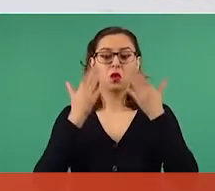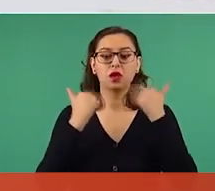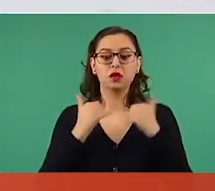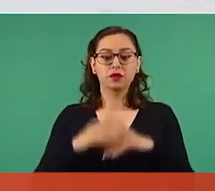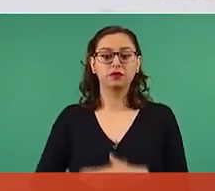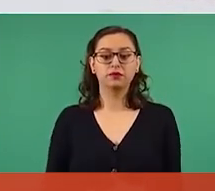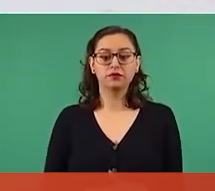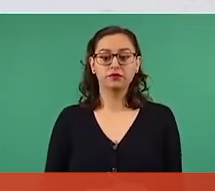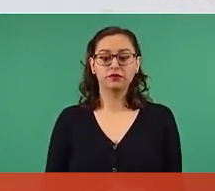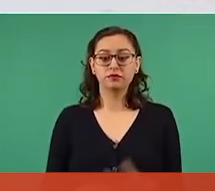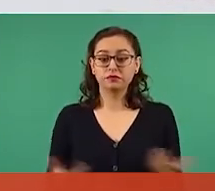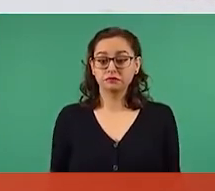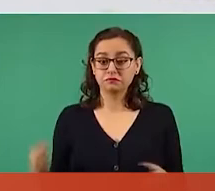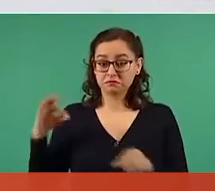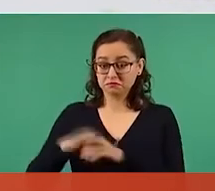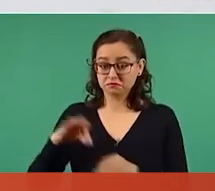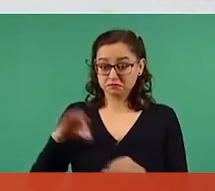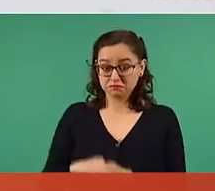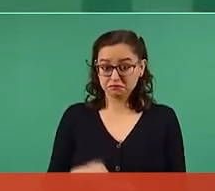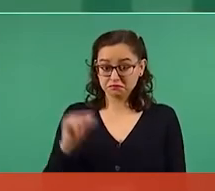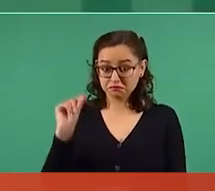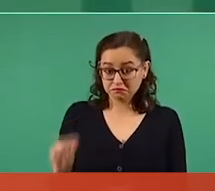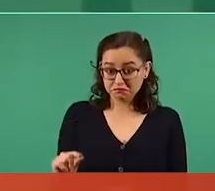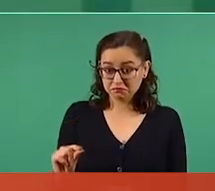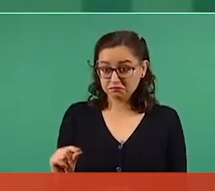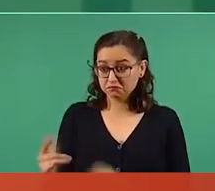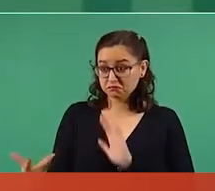Si yo pierdo, me voy,